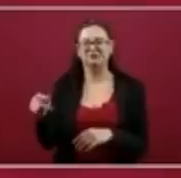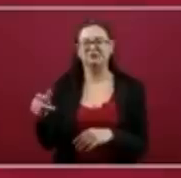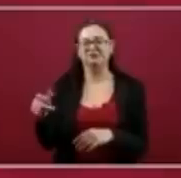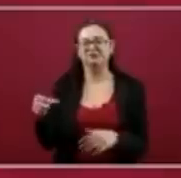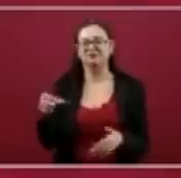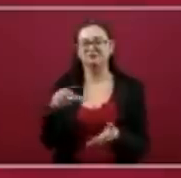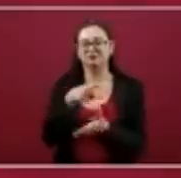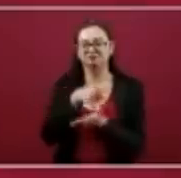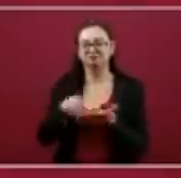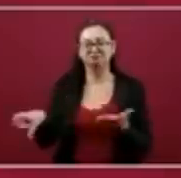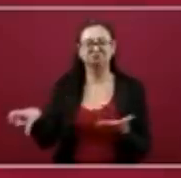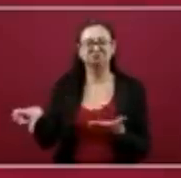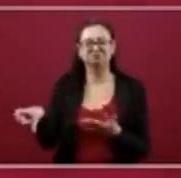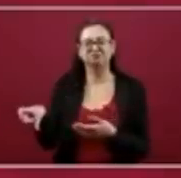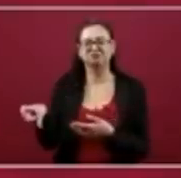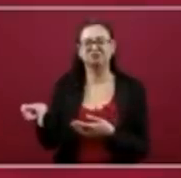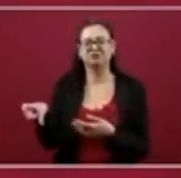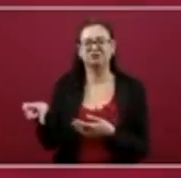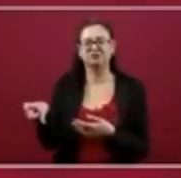en